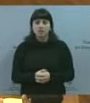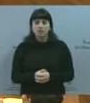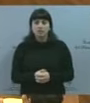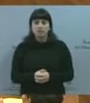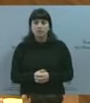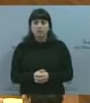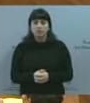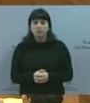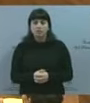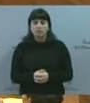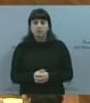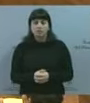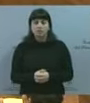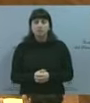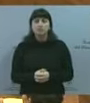Señor Blanco.